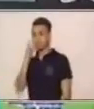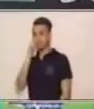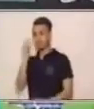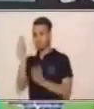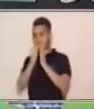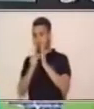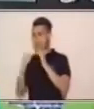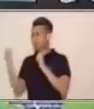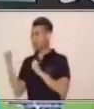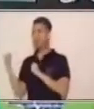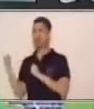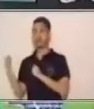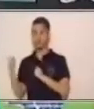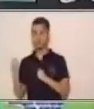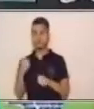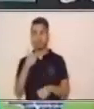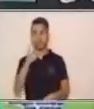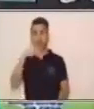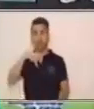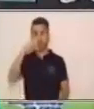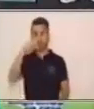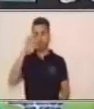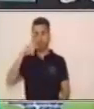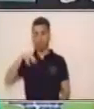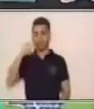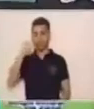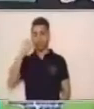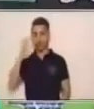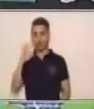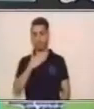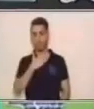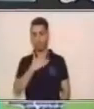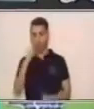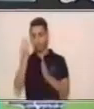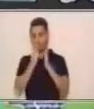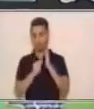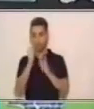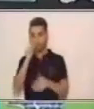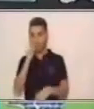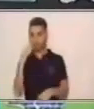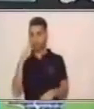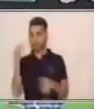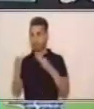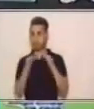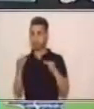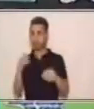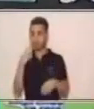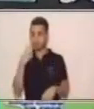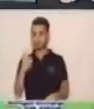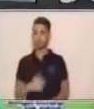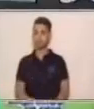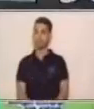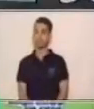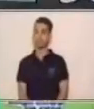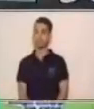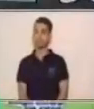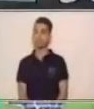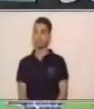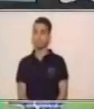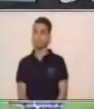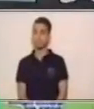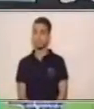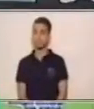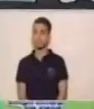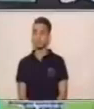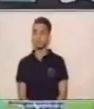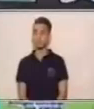poquito acerca de nuestra recta numérica, ¿verdad? Vamos a observar acá, ¿sí? Estamos